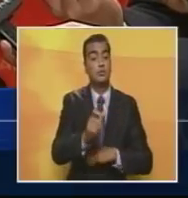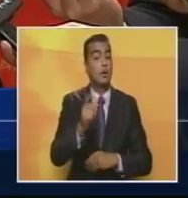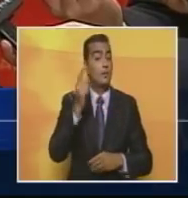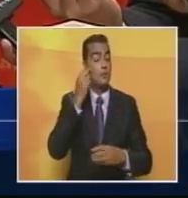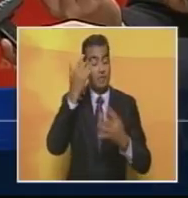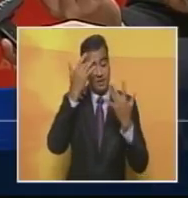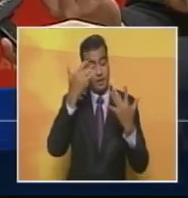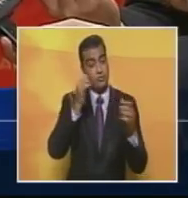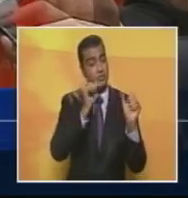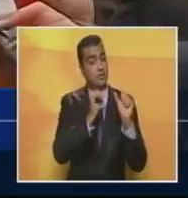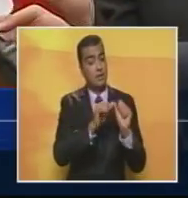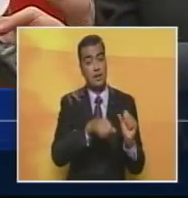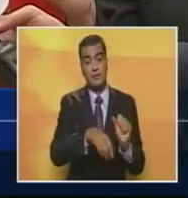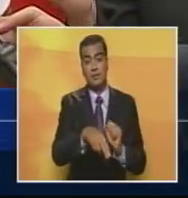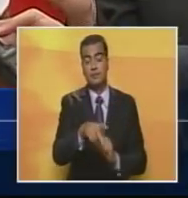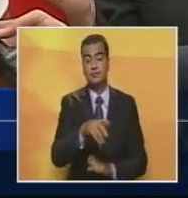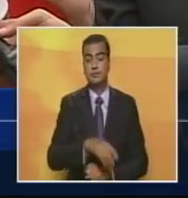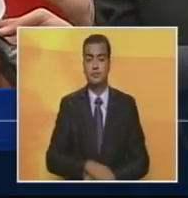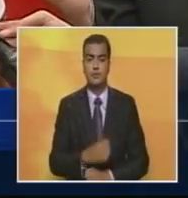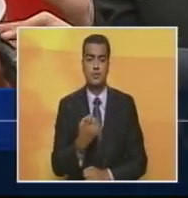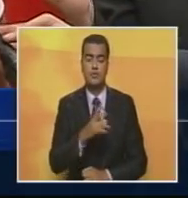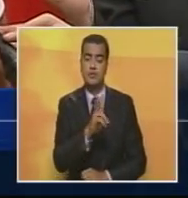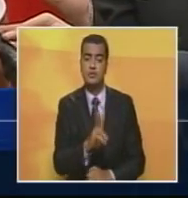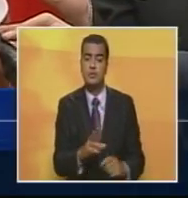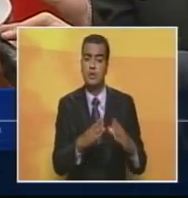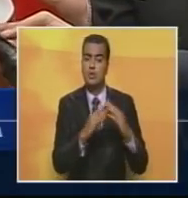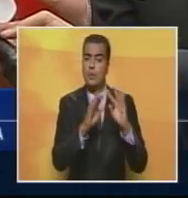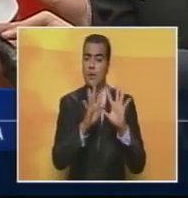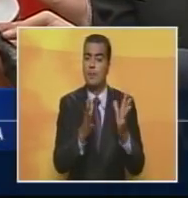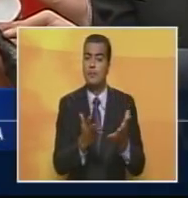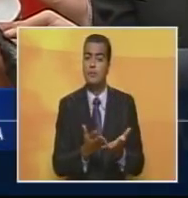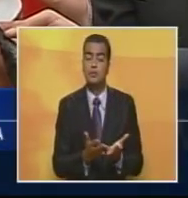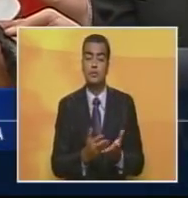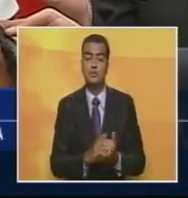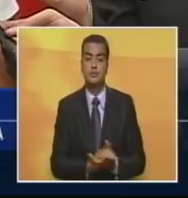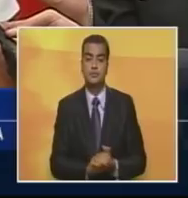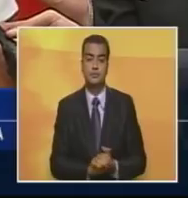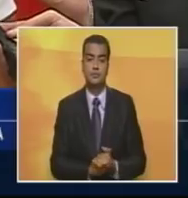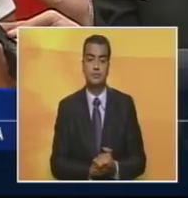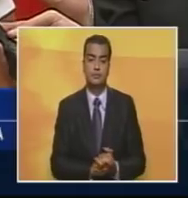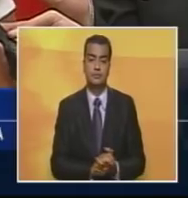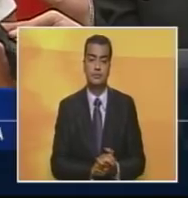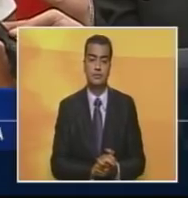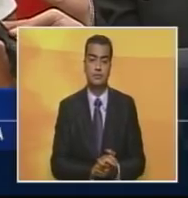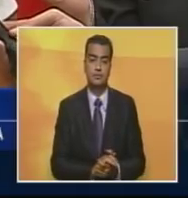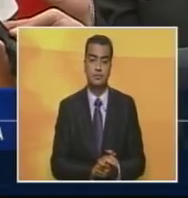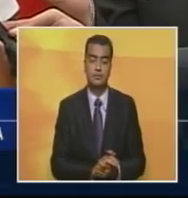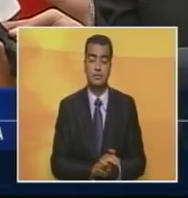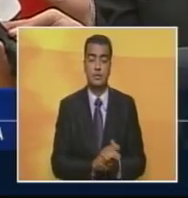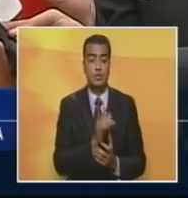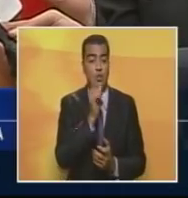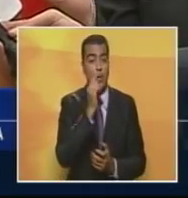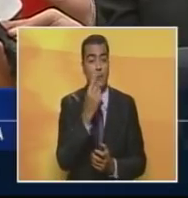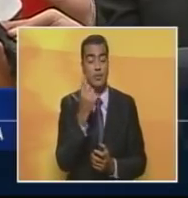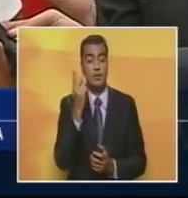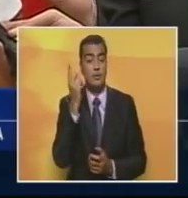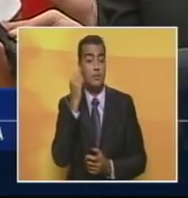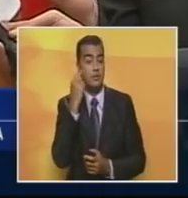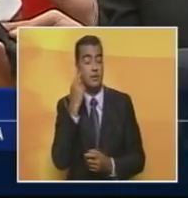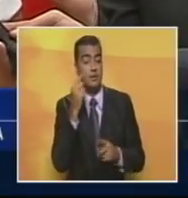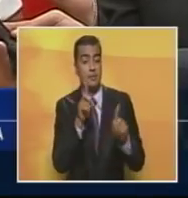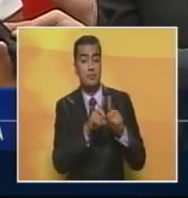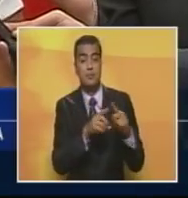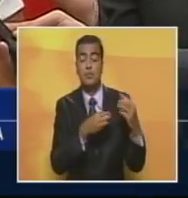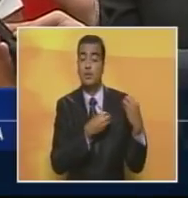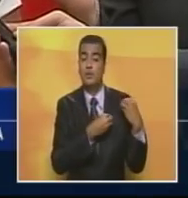talentosas no se queden en el camino. No solo en Venezuela, sino en todas partes del mundo, básicamente cuando un hombre y una mujer detentan el mismo cargo, se